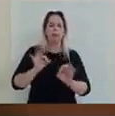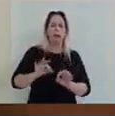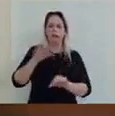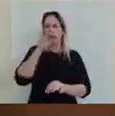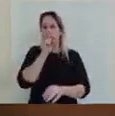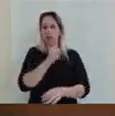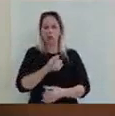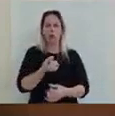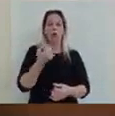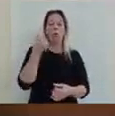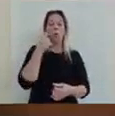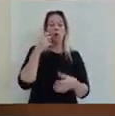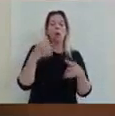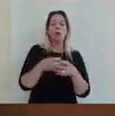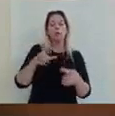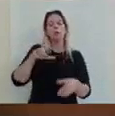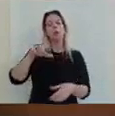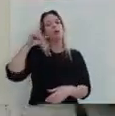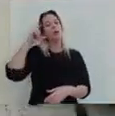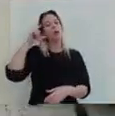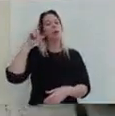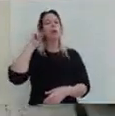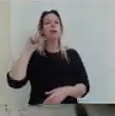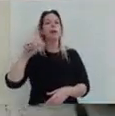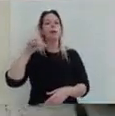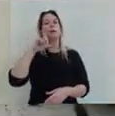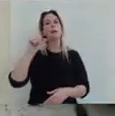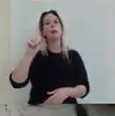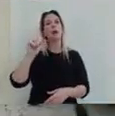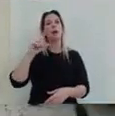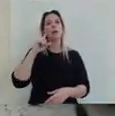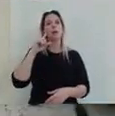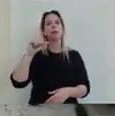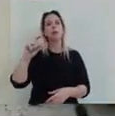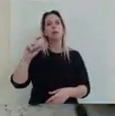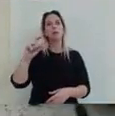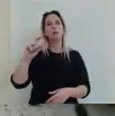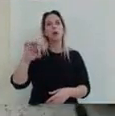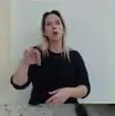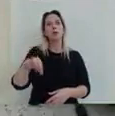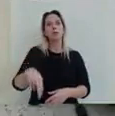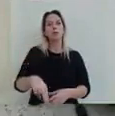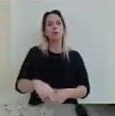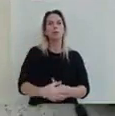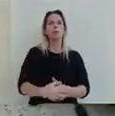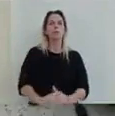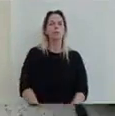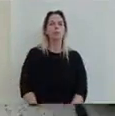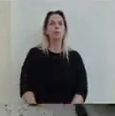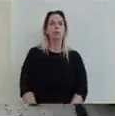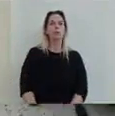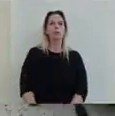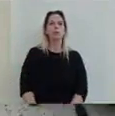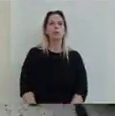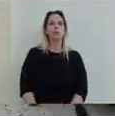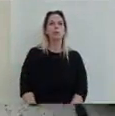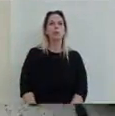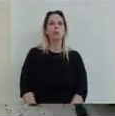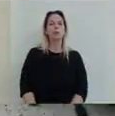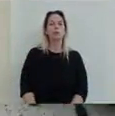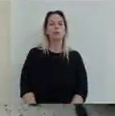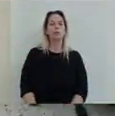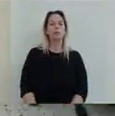que pasar a legislación. Gracias, señor presidente. Concejal Vizqui. Gracias, señora